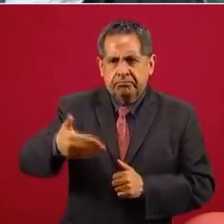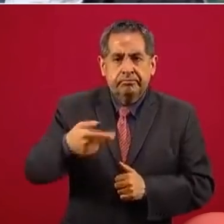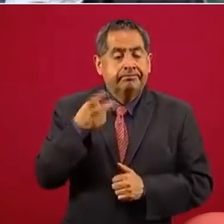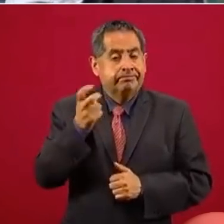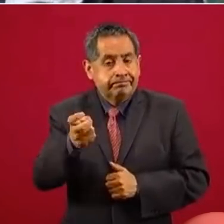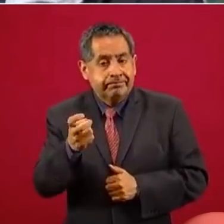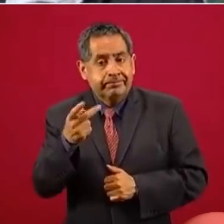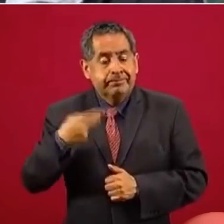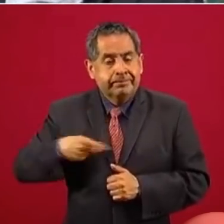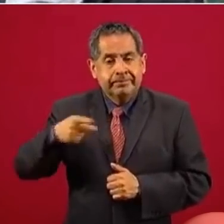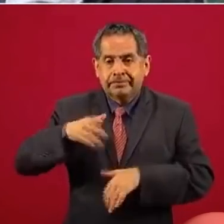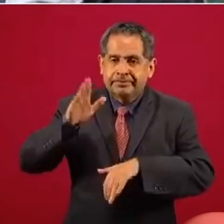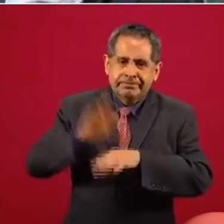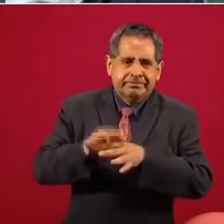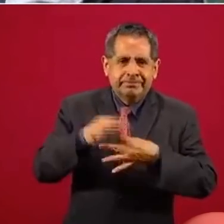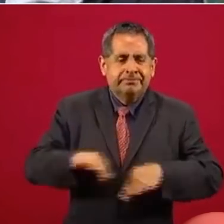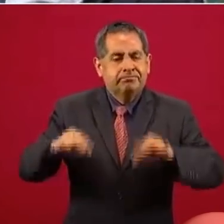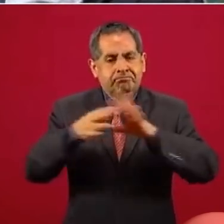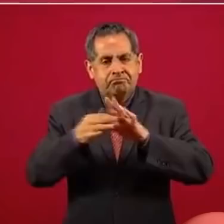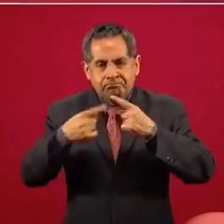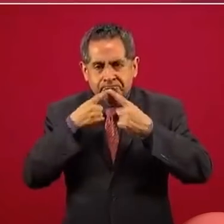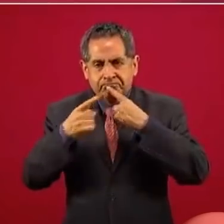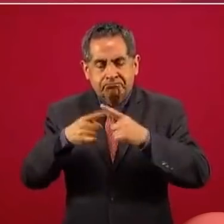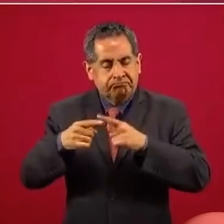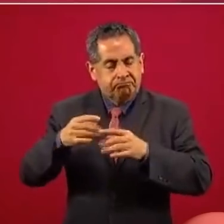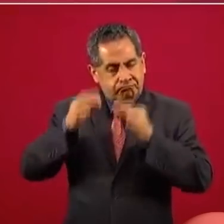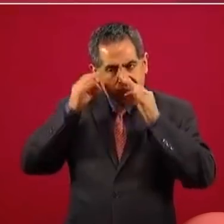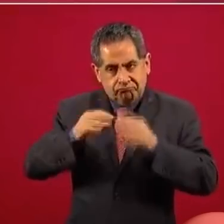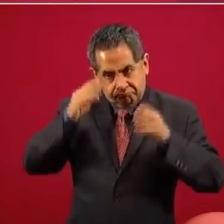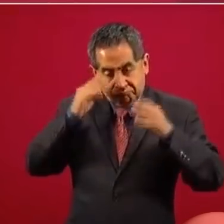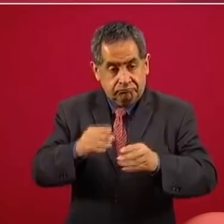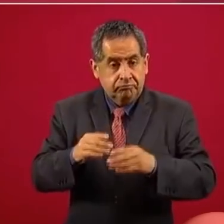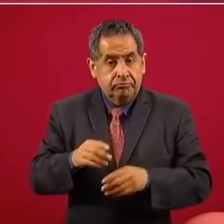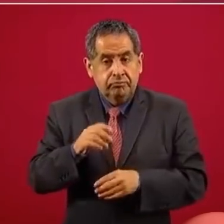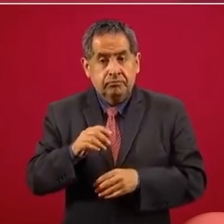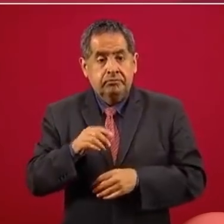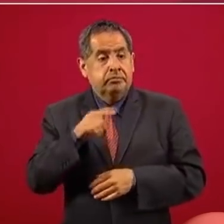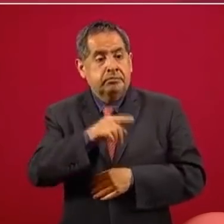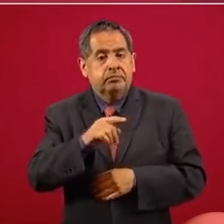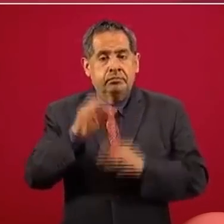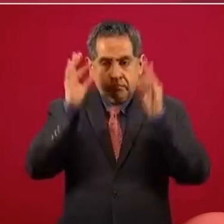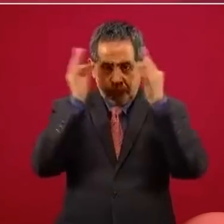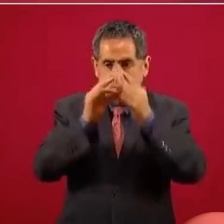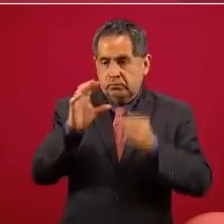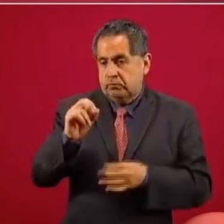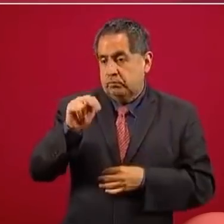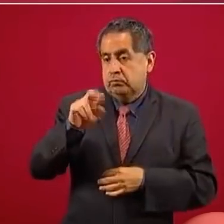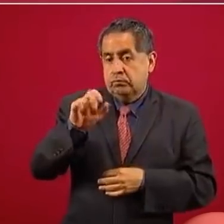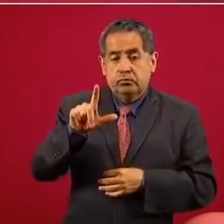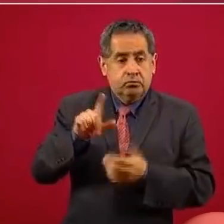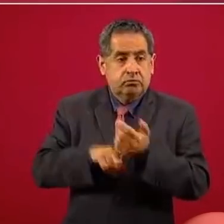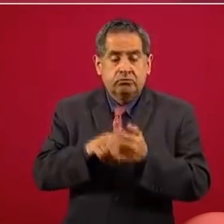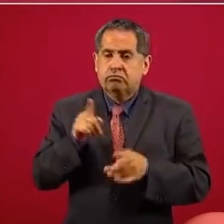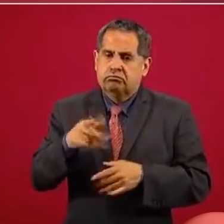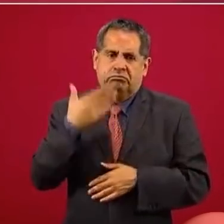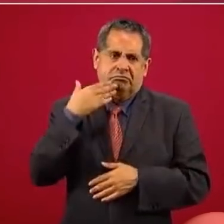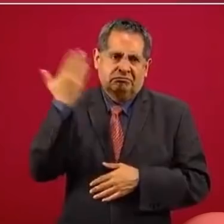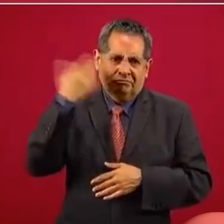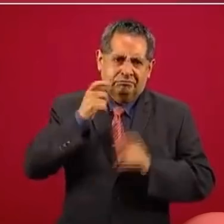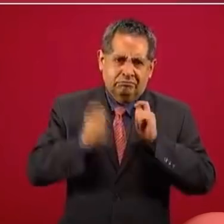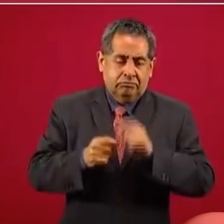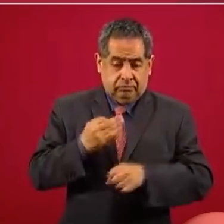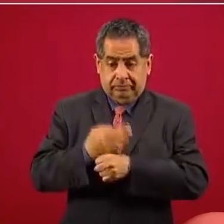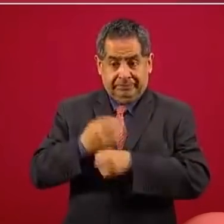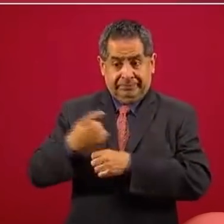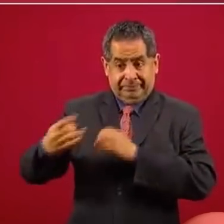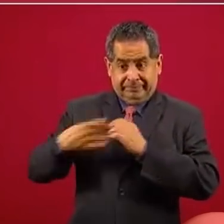son las personas más comprometidas del servicio exterior. En este caso, el cónsul es del servicio exterior mexicano. Y me está mandando